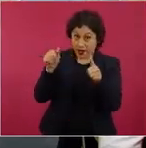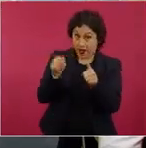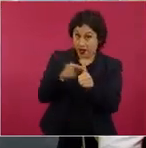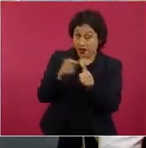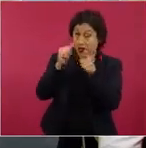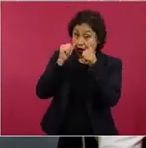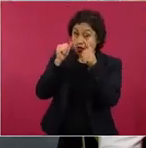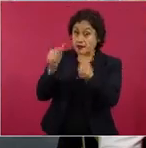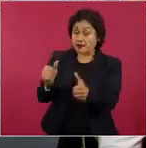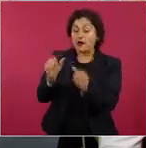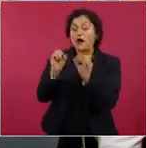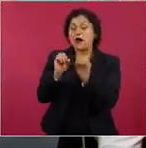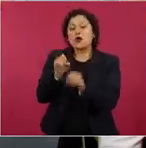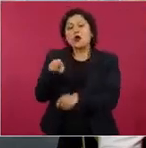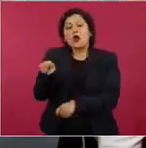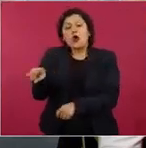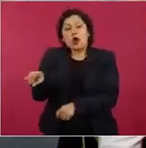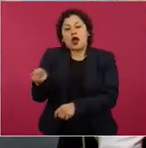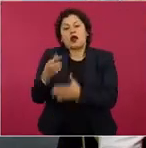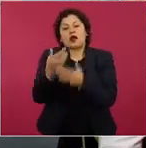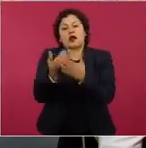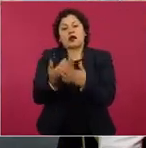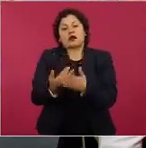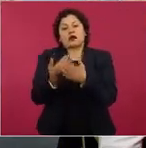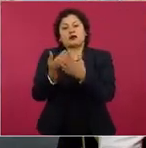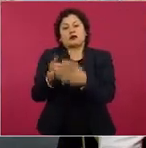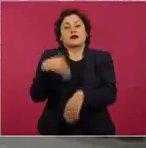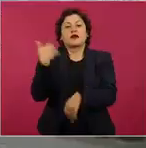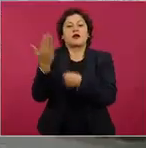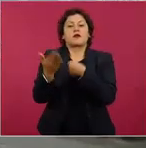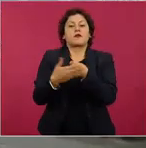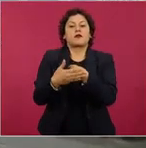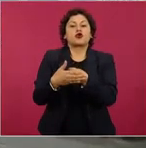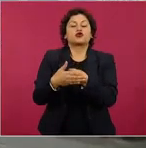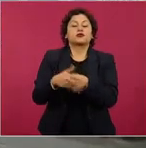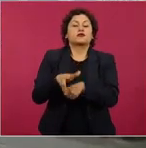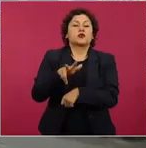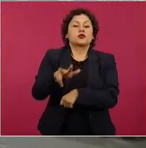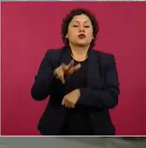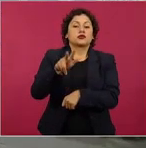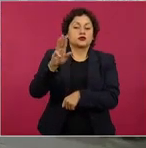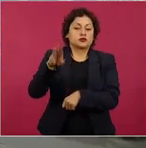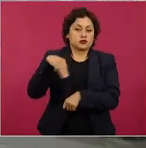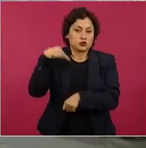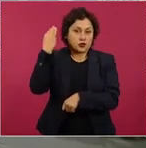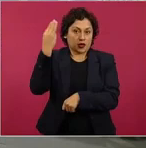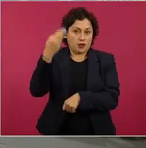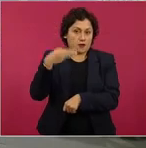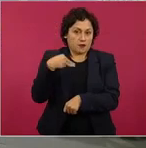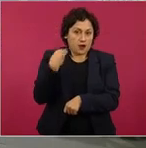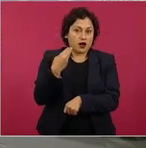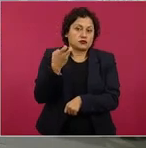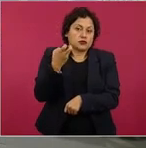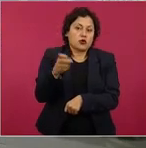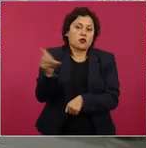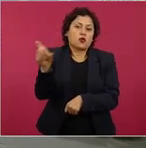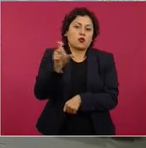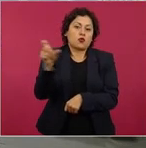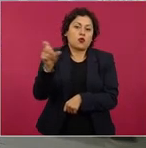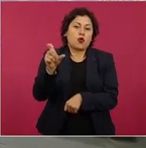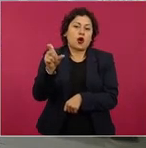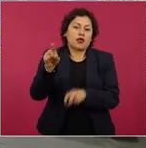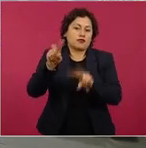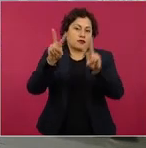este dirigente que esperarse al 18 de marzo, que es cuando usualmente pues, se reúne todo el gremio